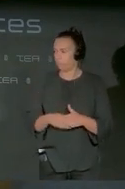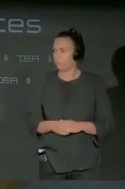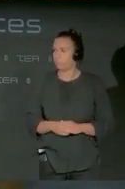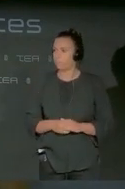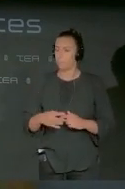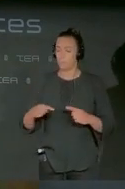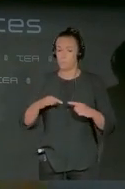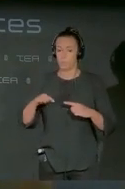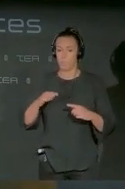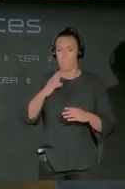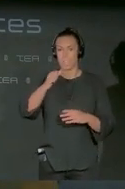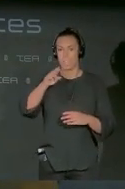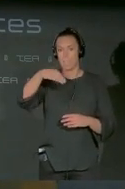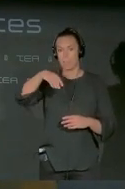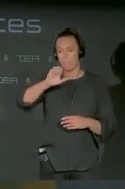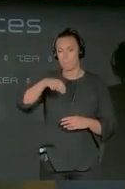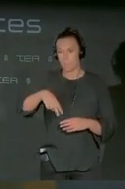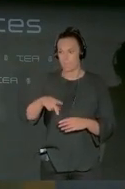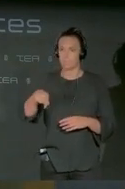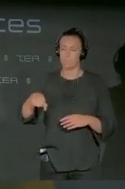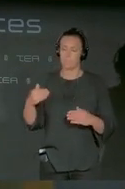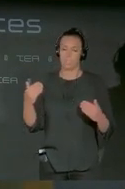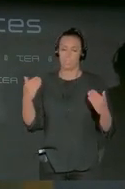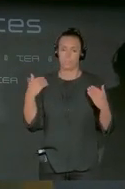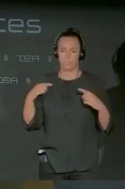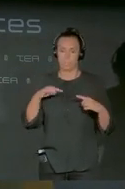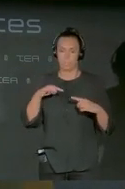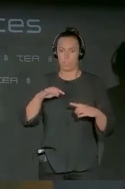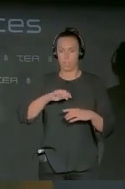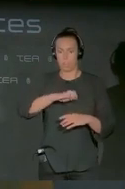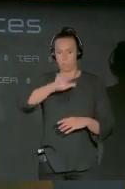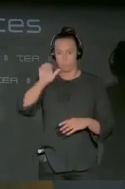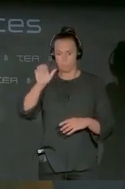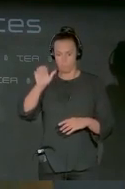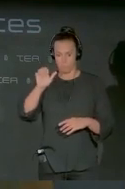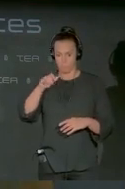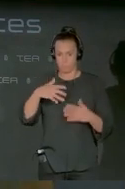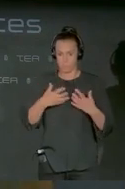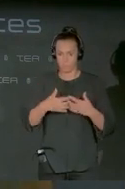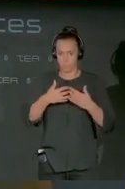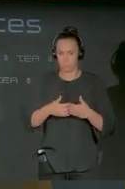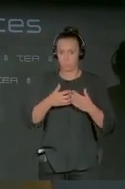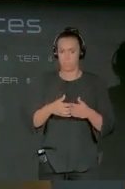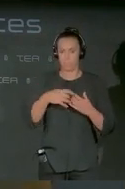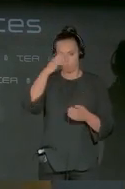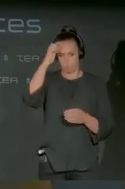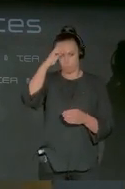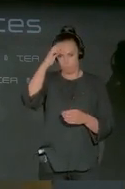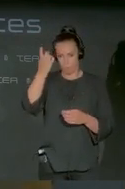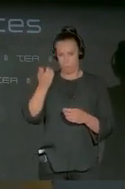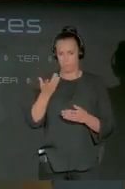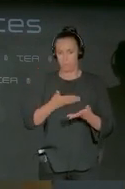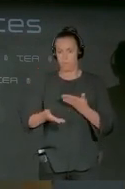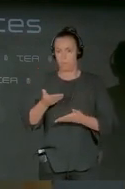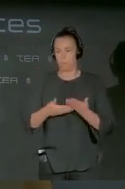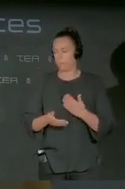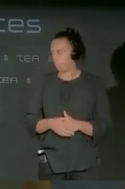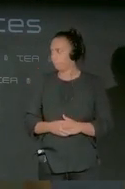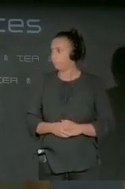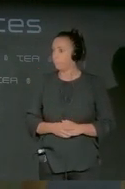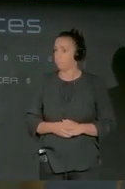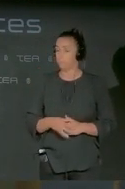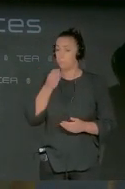Industrias Culturales, Propiedad Intelectual y Cooperación. Pues muchas gracias, Héctor. Bueno, bienvenidos a esta segunda y última mesa